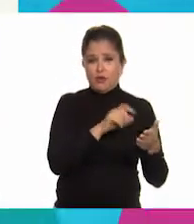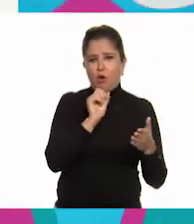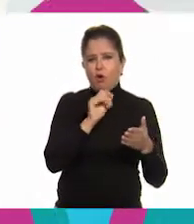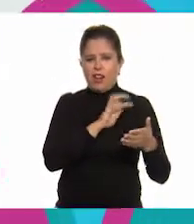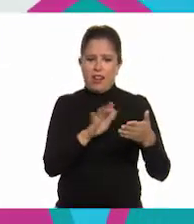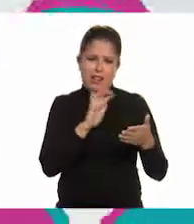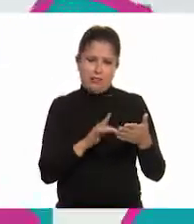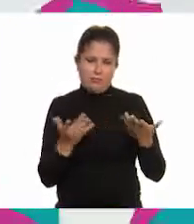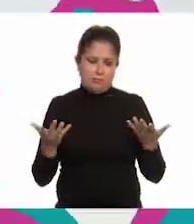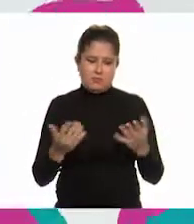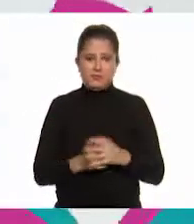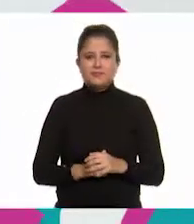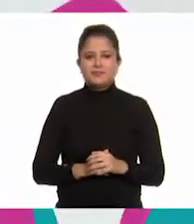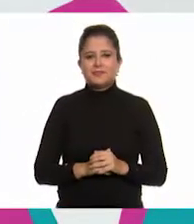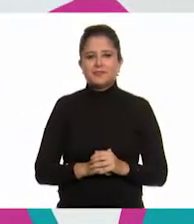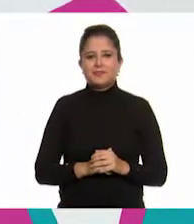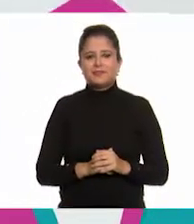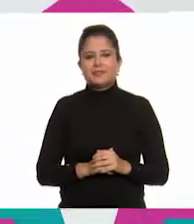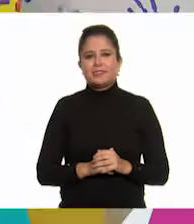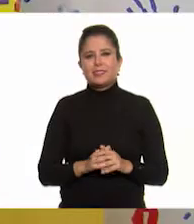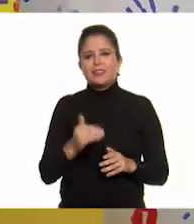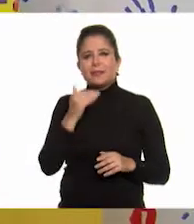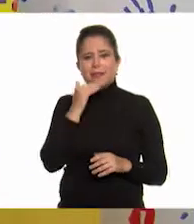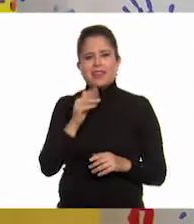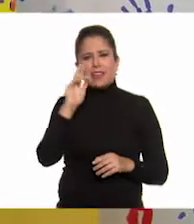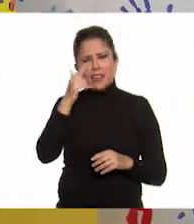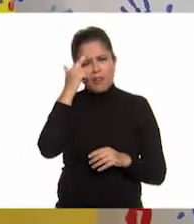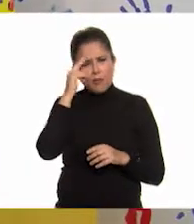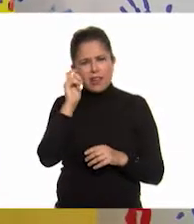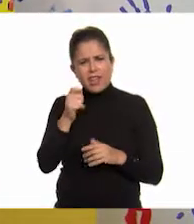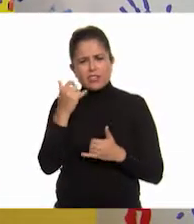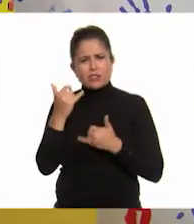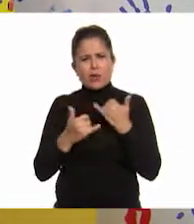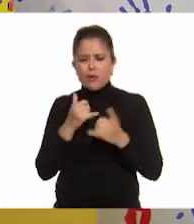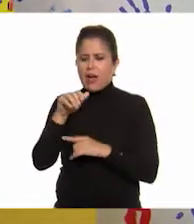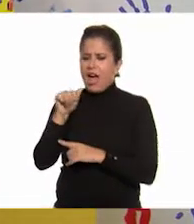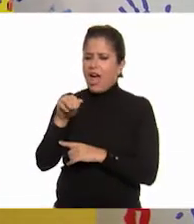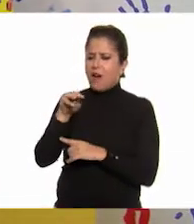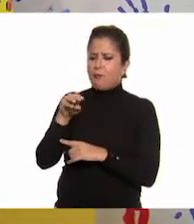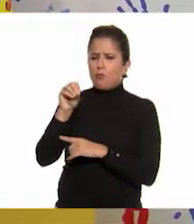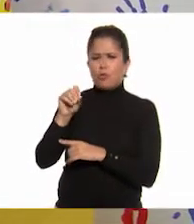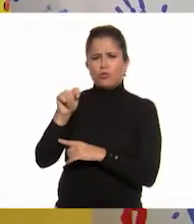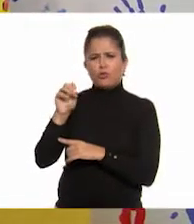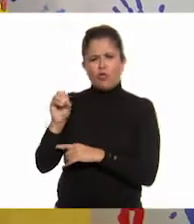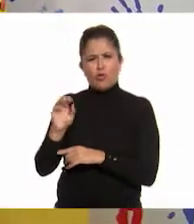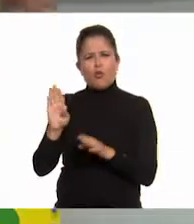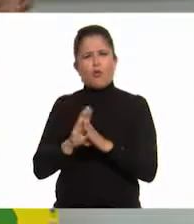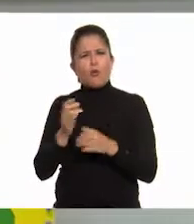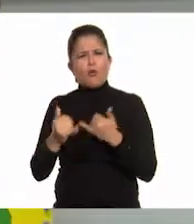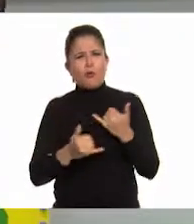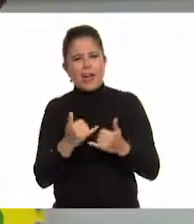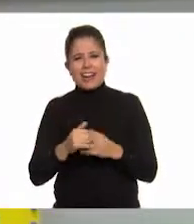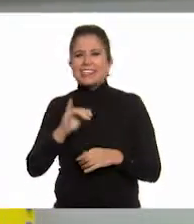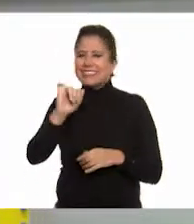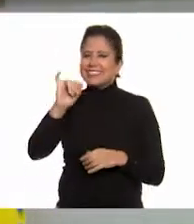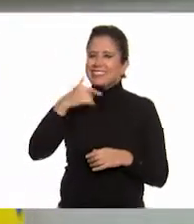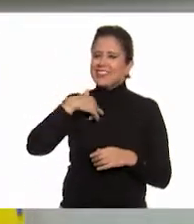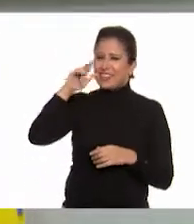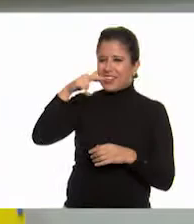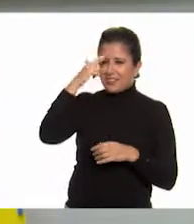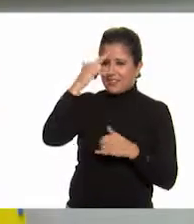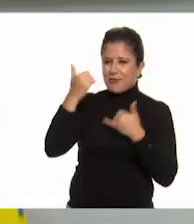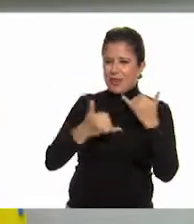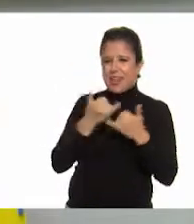texto, ¿verdad? Uh-huh. Bien, recuérdame un juego, ese del de Amo Ato. ¿Cómo lo jugaba? Ese yo me acuerdo que lo jugaba con... Ese